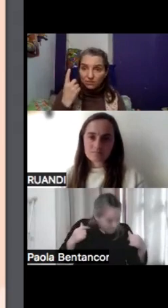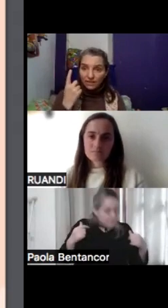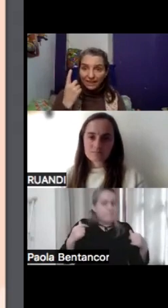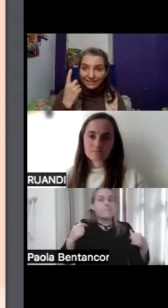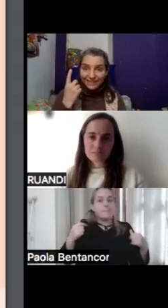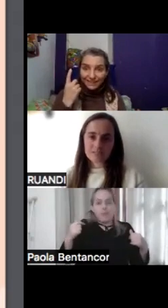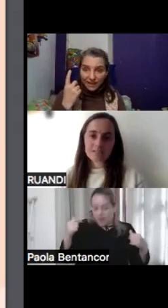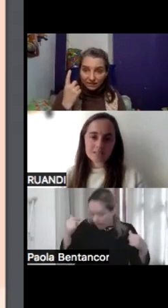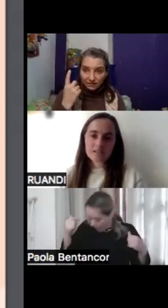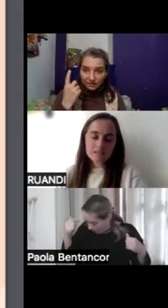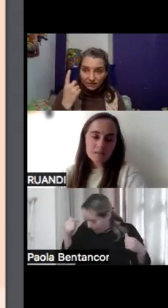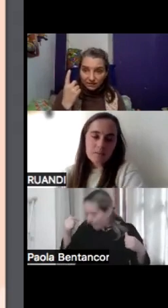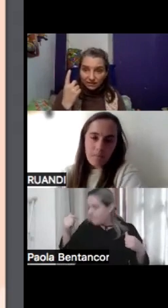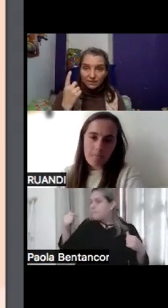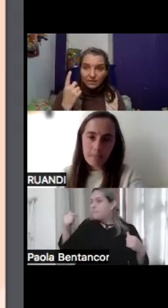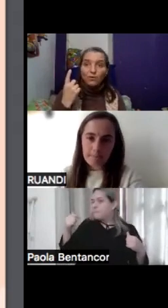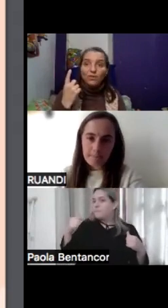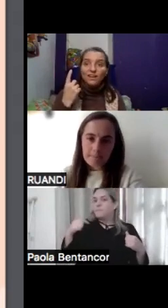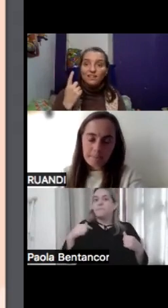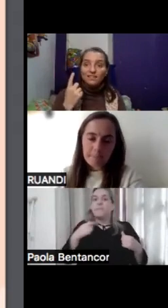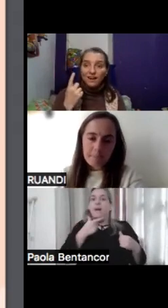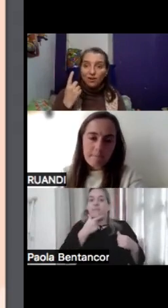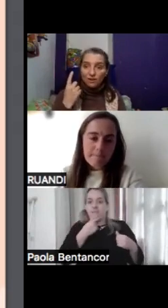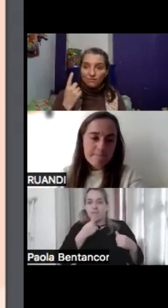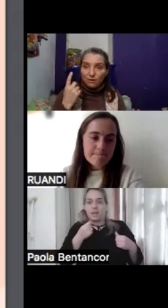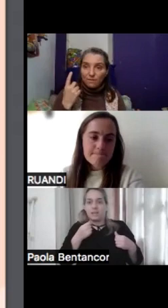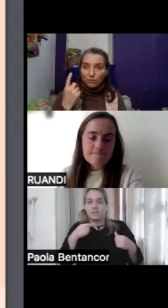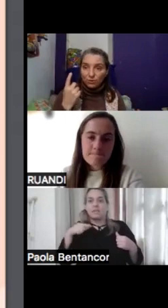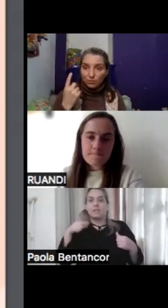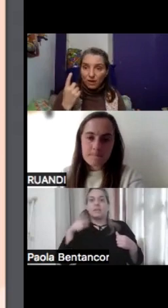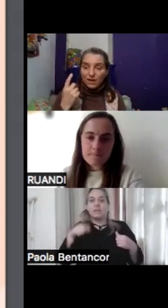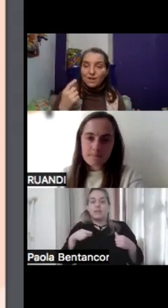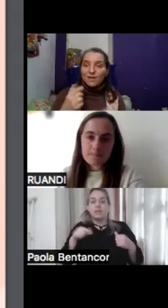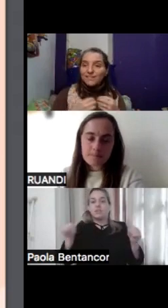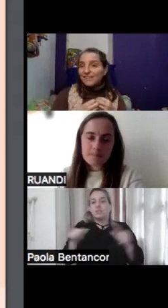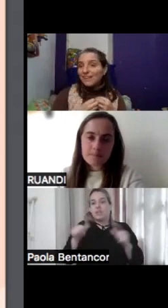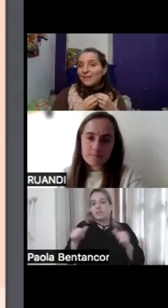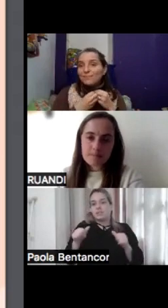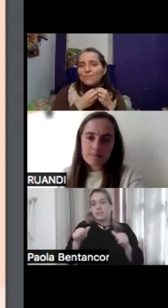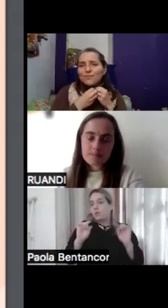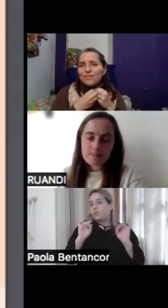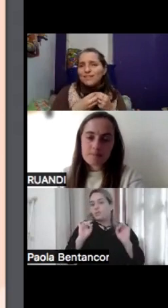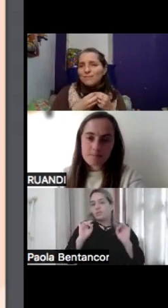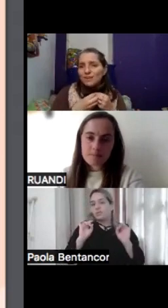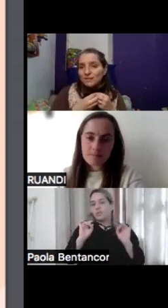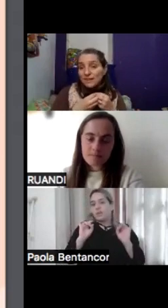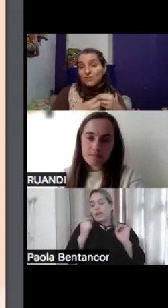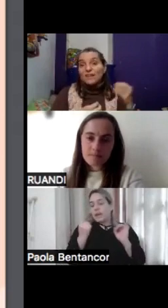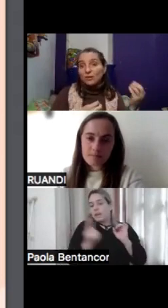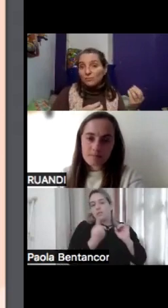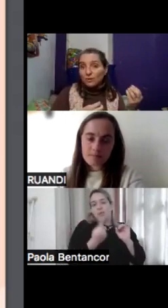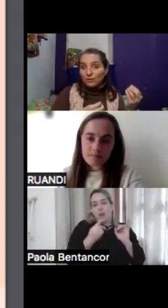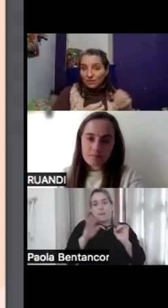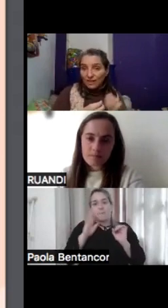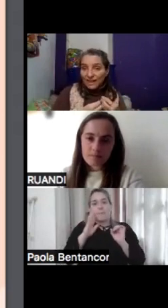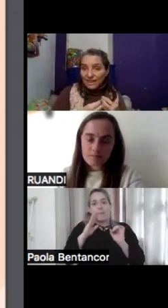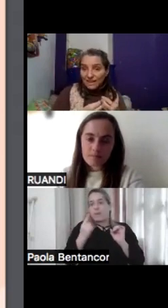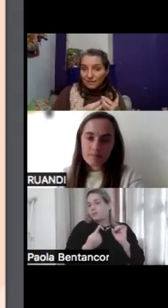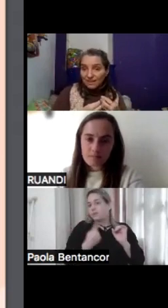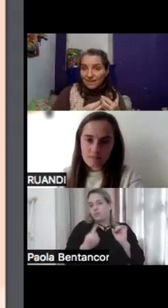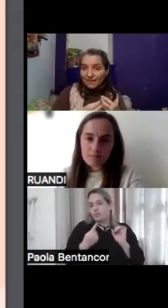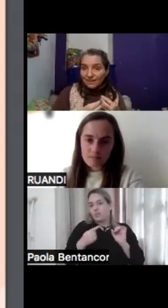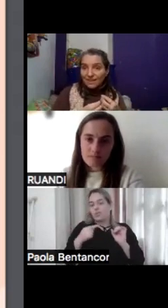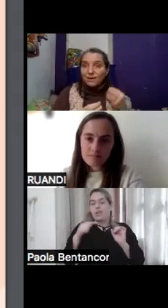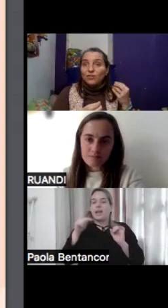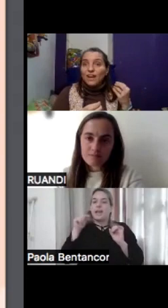un paso de la tarea, poder realizarlo en forma autónoma. Tiene muchísimo que ver con esto del modelo